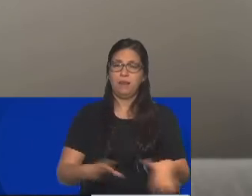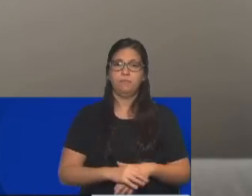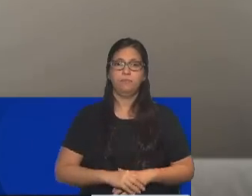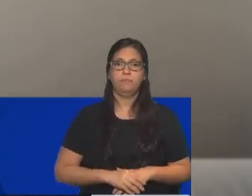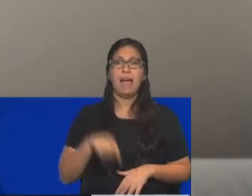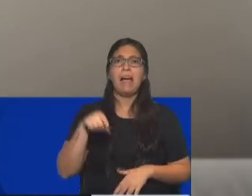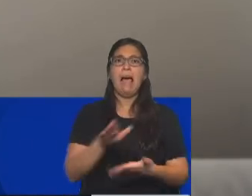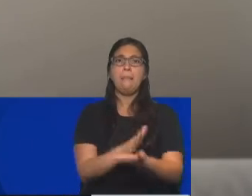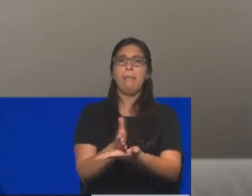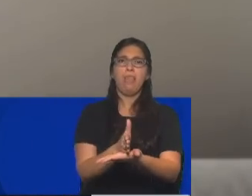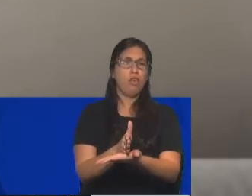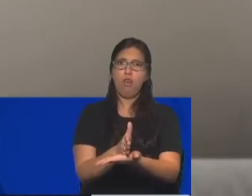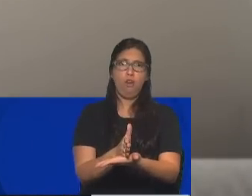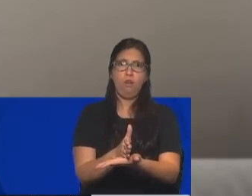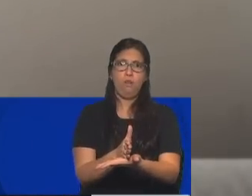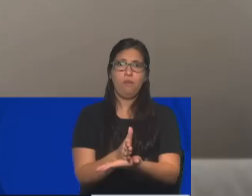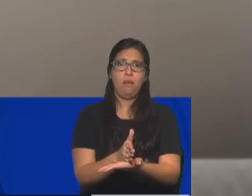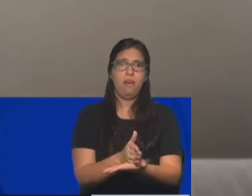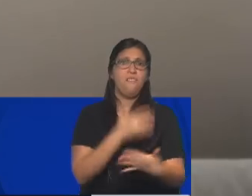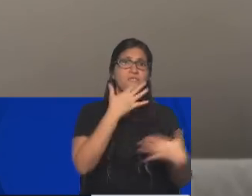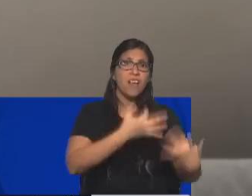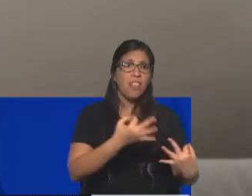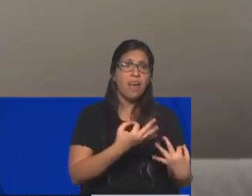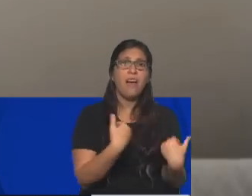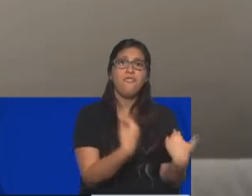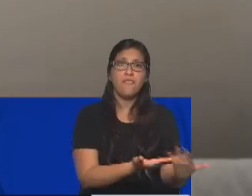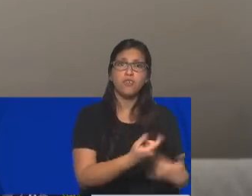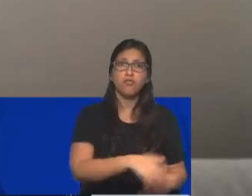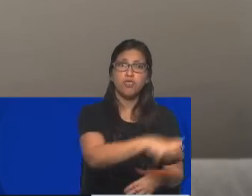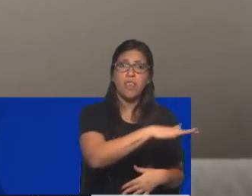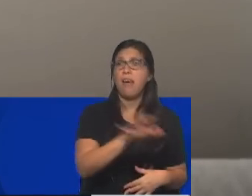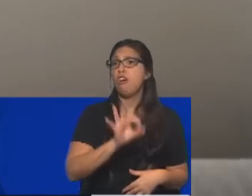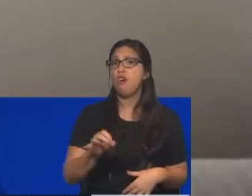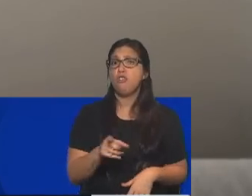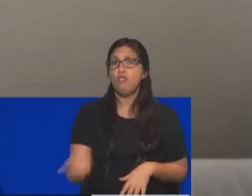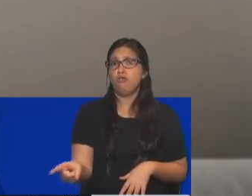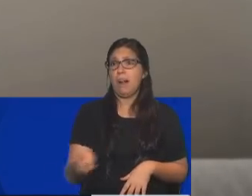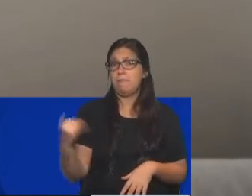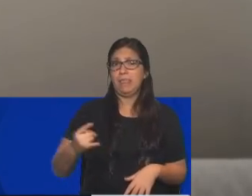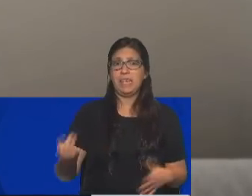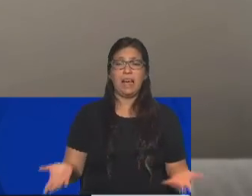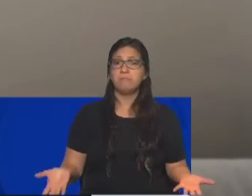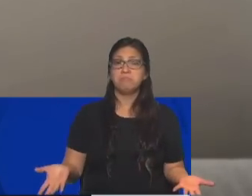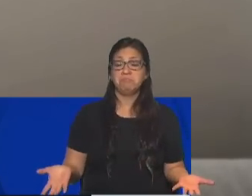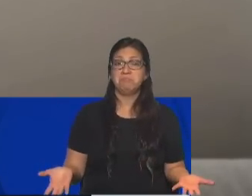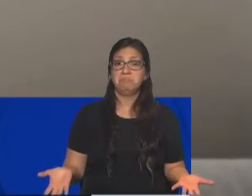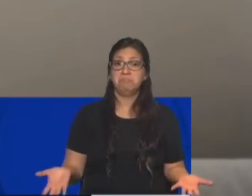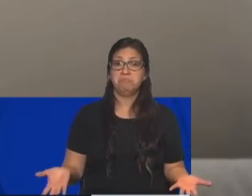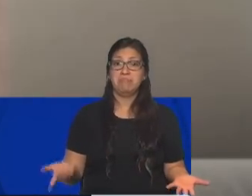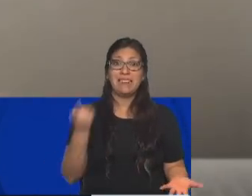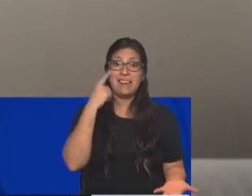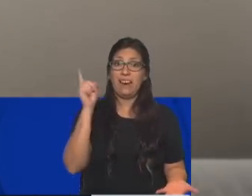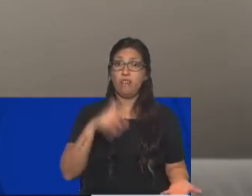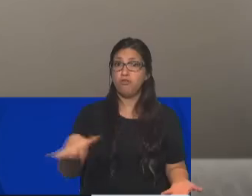medios. Se está con la verdad y se está con la sociedad o se está contra ella. Y yo creo que la sociedad,